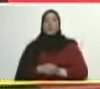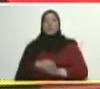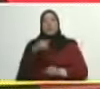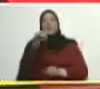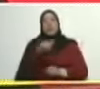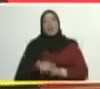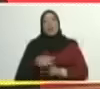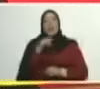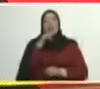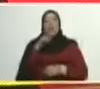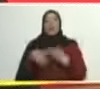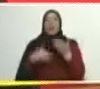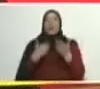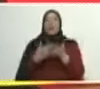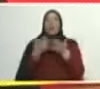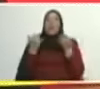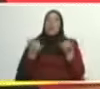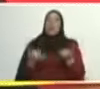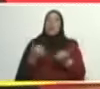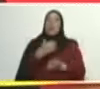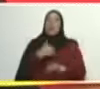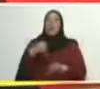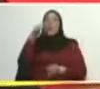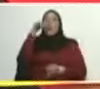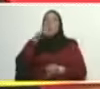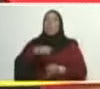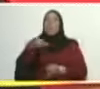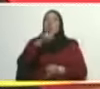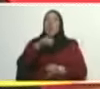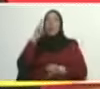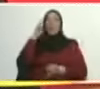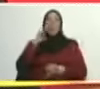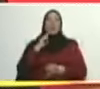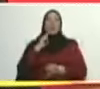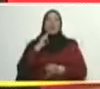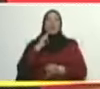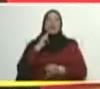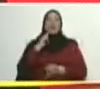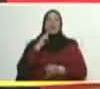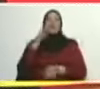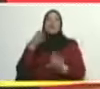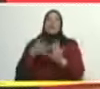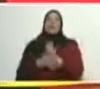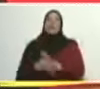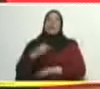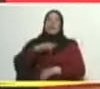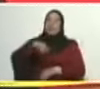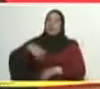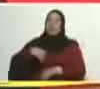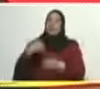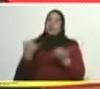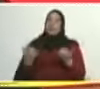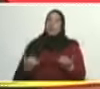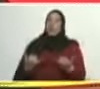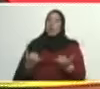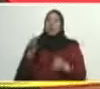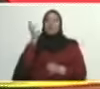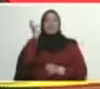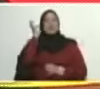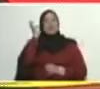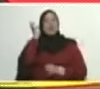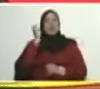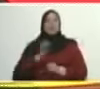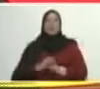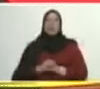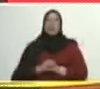dejar constancia de nuestro cariño por el pueblo ecuatoriano, por los lazos históricos de amistad que nos unen.